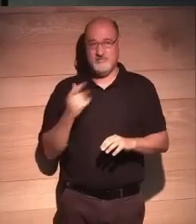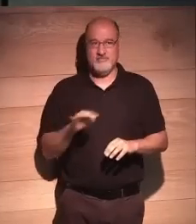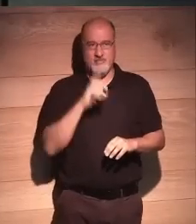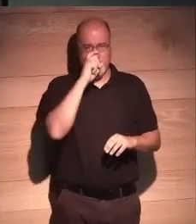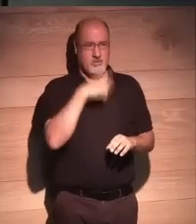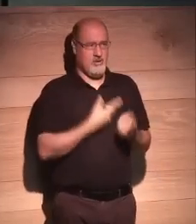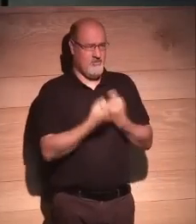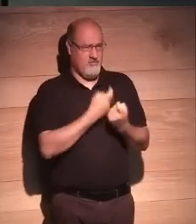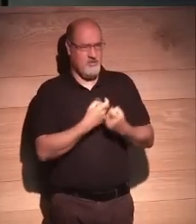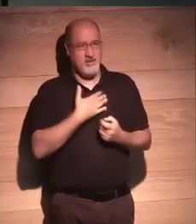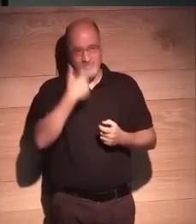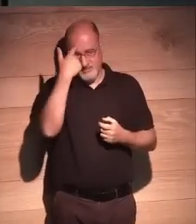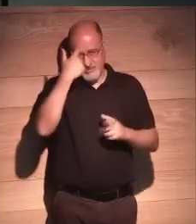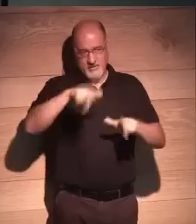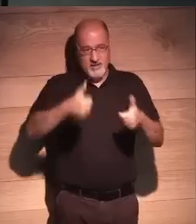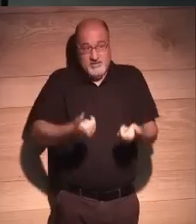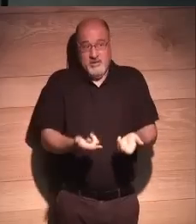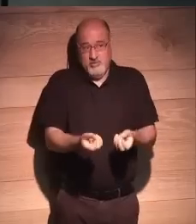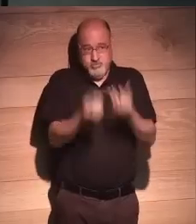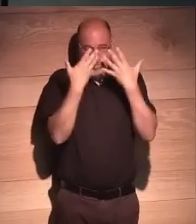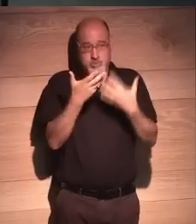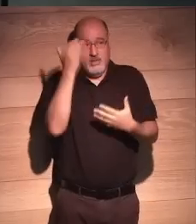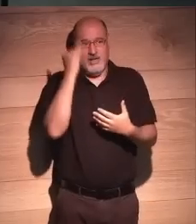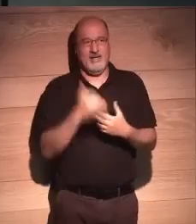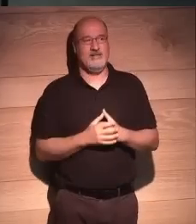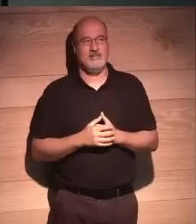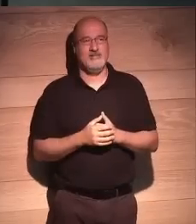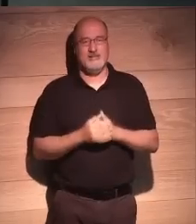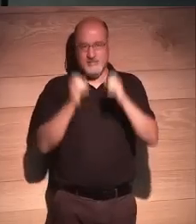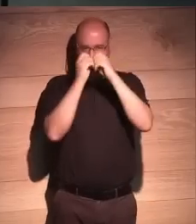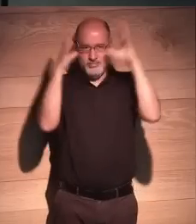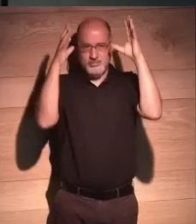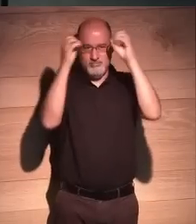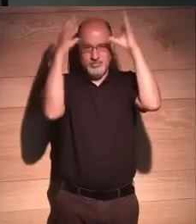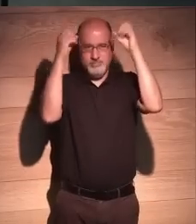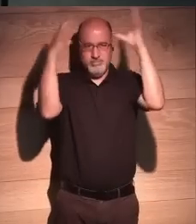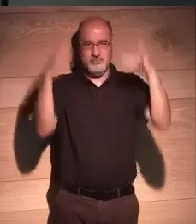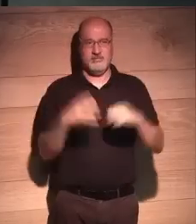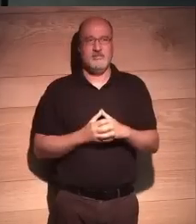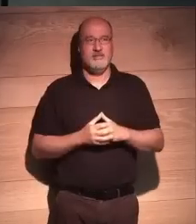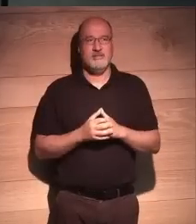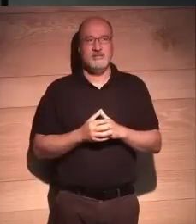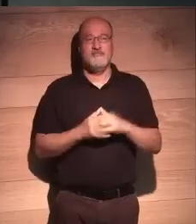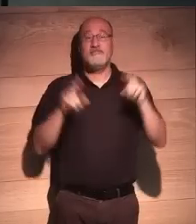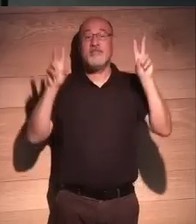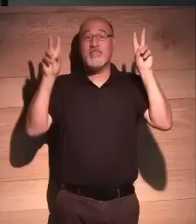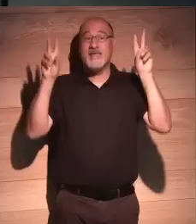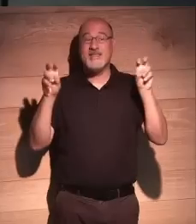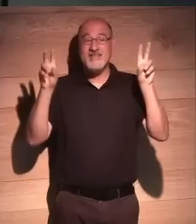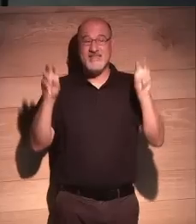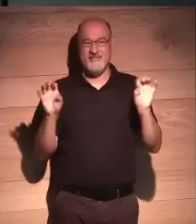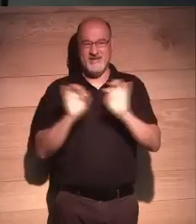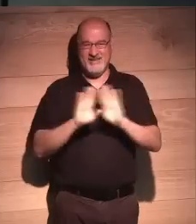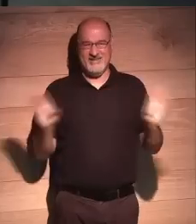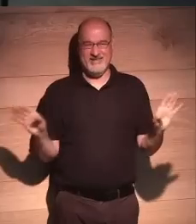tengo información basura en la cabeza que no me hace ninguna Sí. falta, pero ahí está. Pero ¿qué te aparece? No me aparece. Sí, todavía no lo he escuchado. El tema es No hay ni falta, no